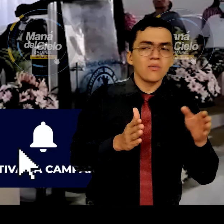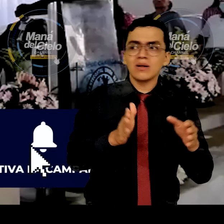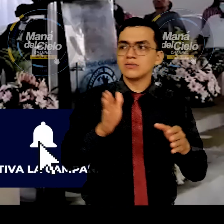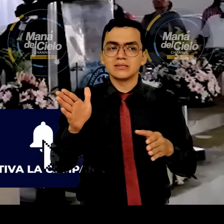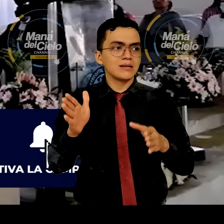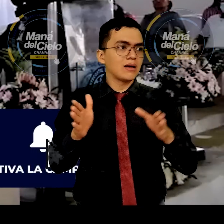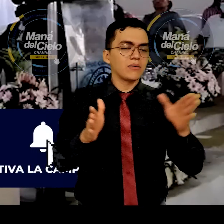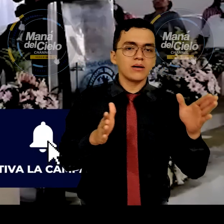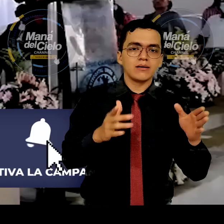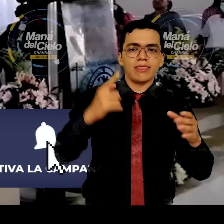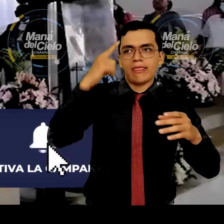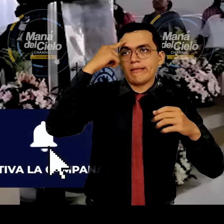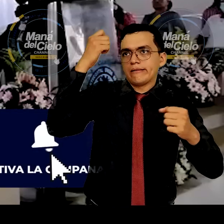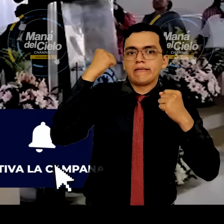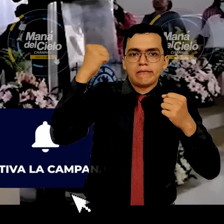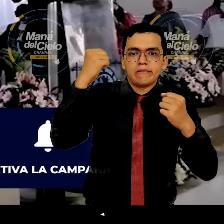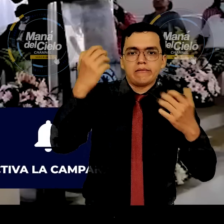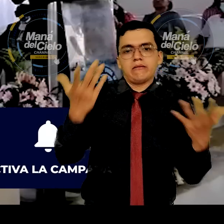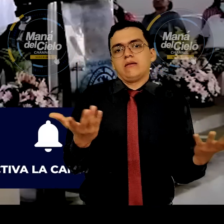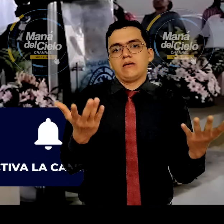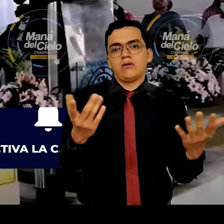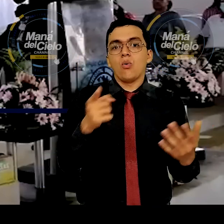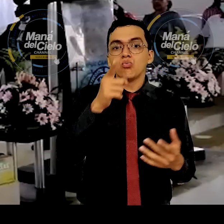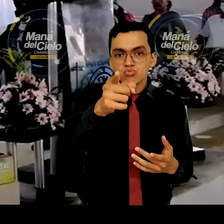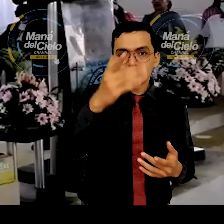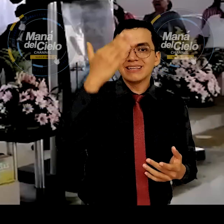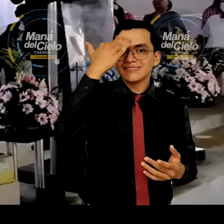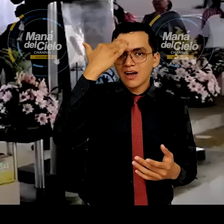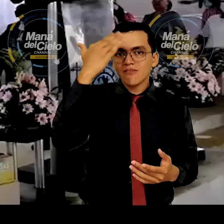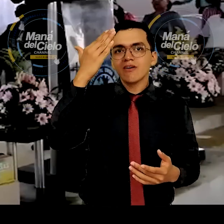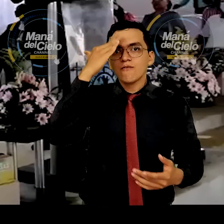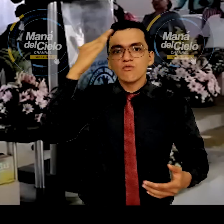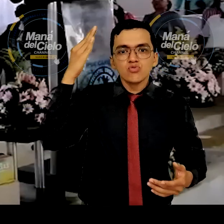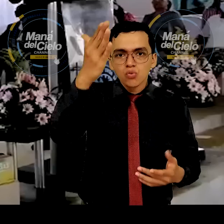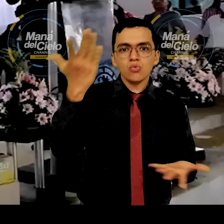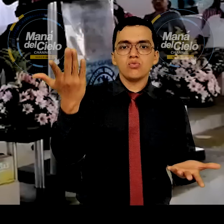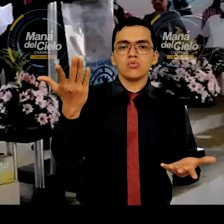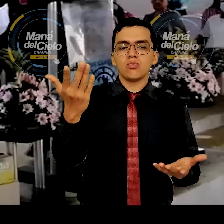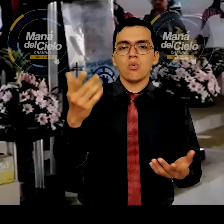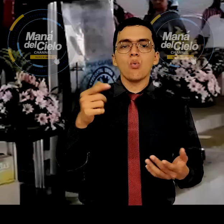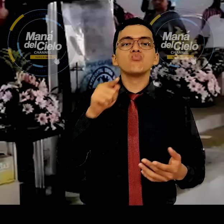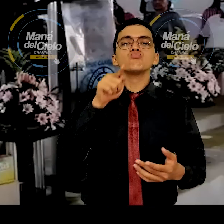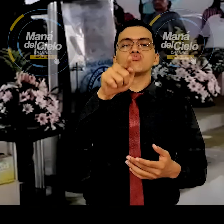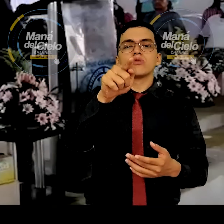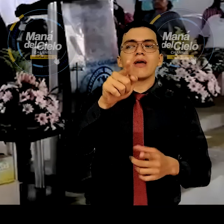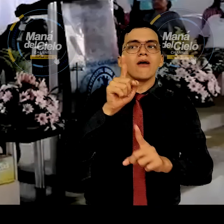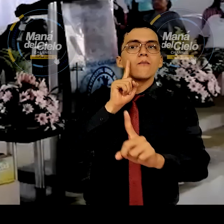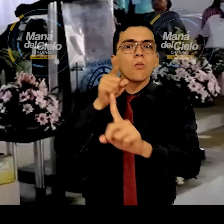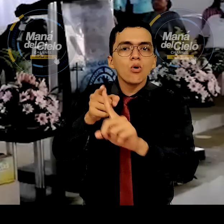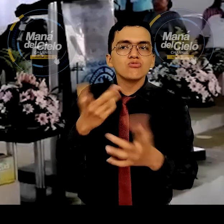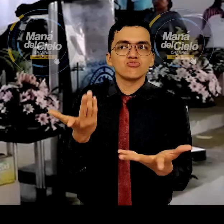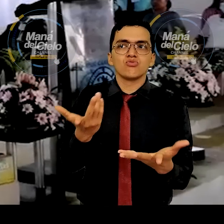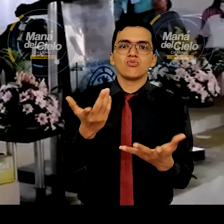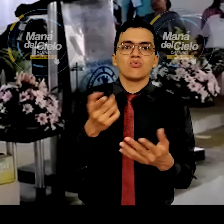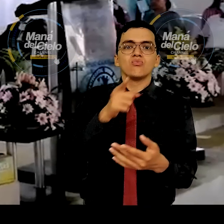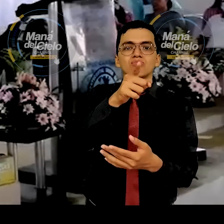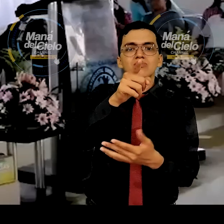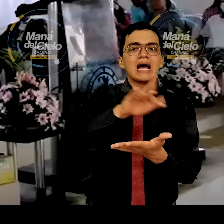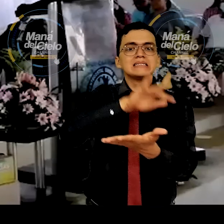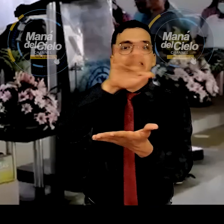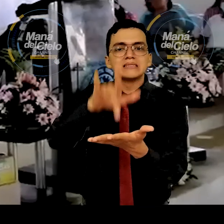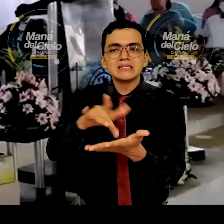tienes que saber para dónde vas, qué estás haciendo y por qué. Tú tienes que saber en quién has creído.